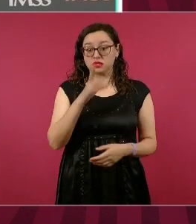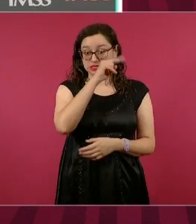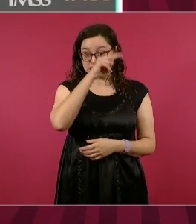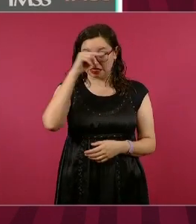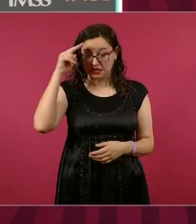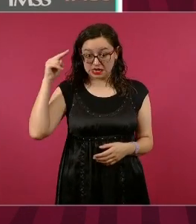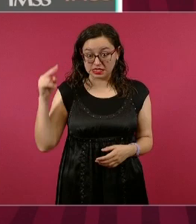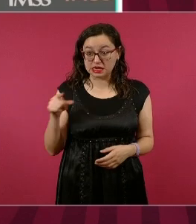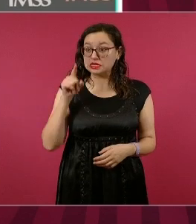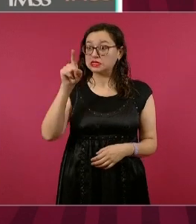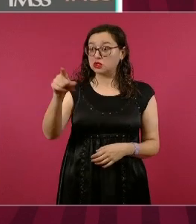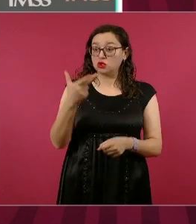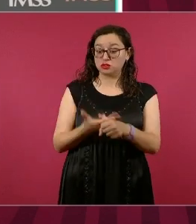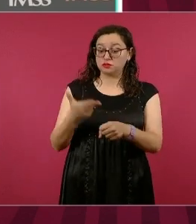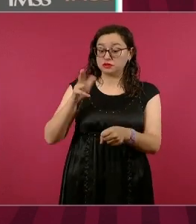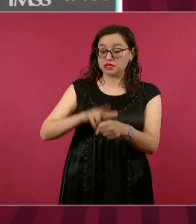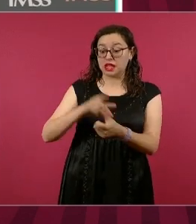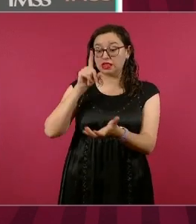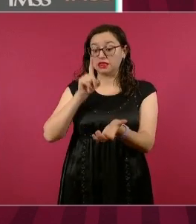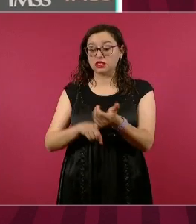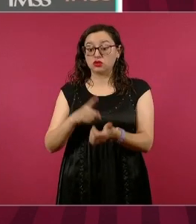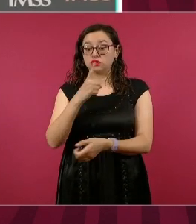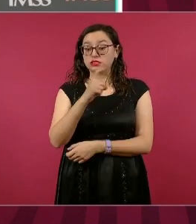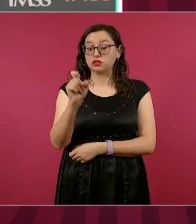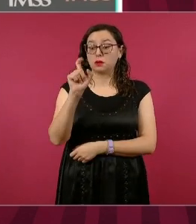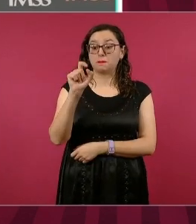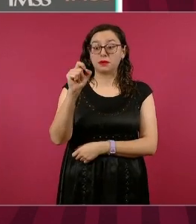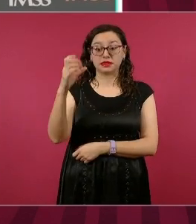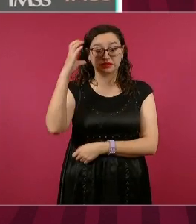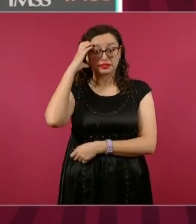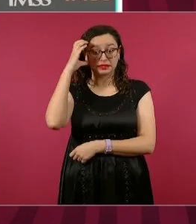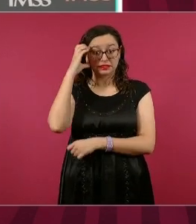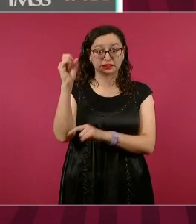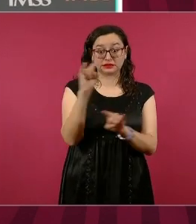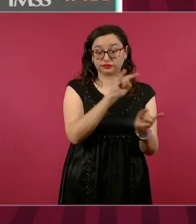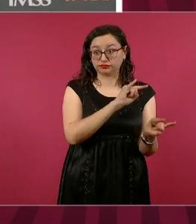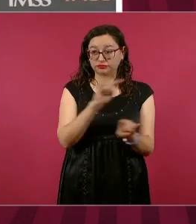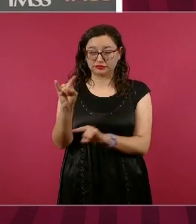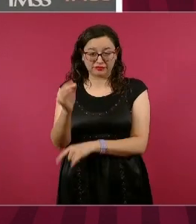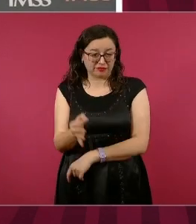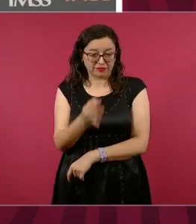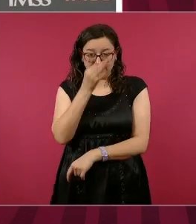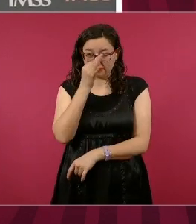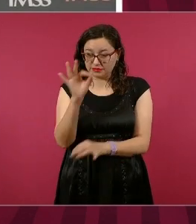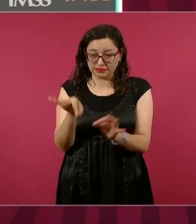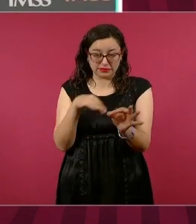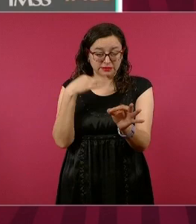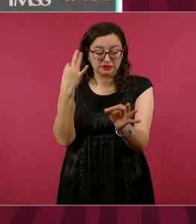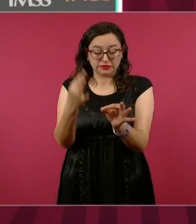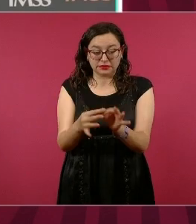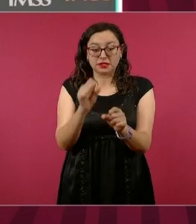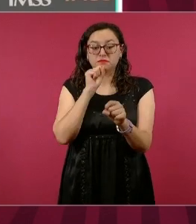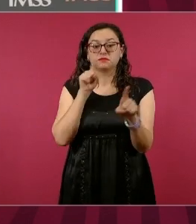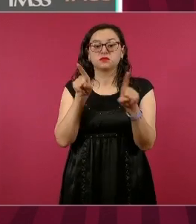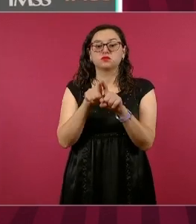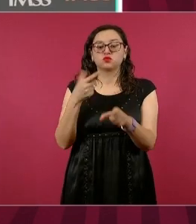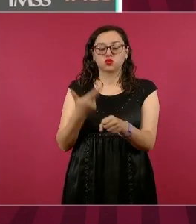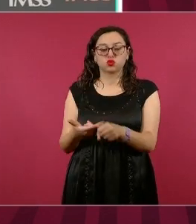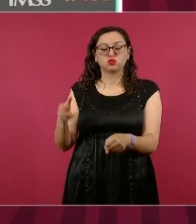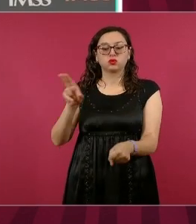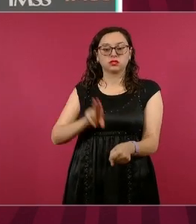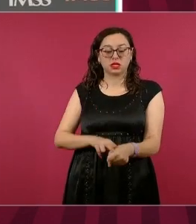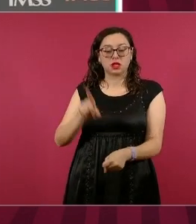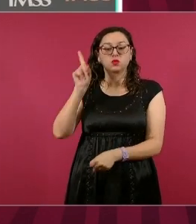120 camas. Acabamos de terminar el Hospital de la Mujer, el cual ya está en marcha. Tenemos una unidad de